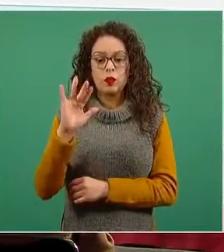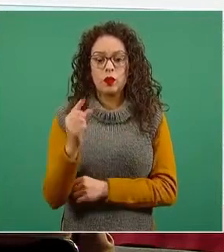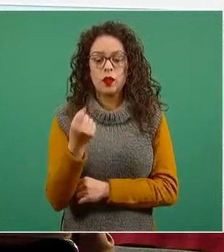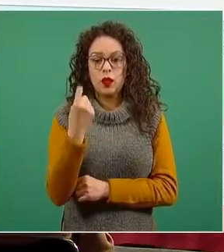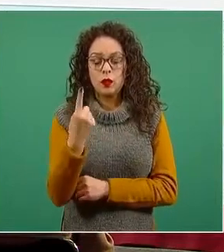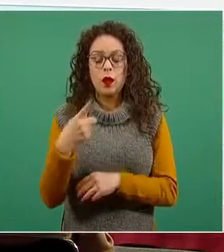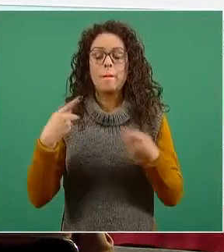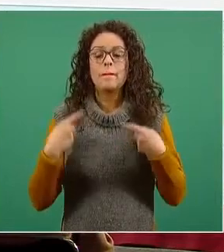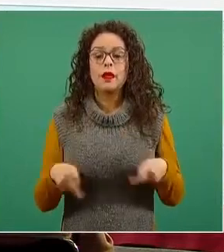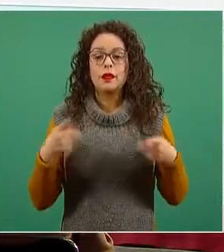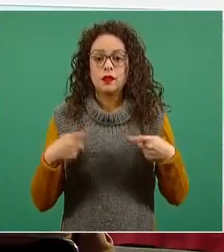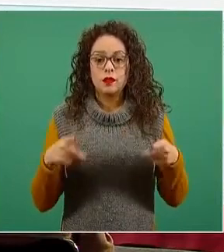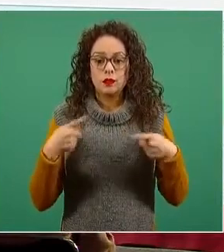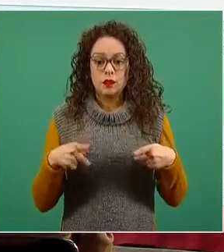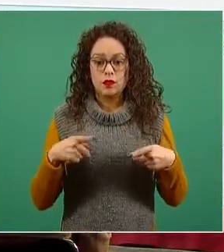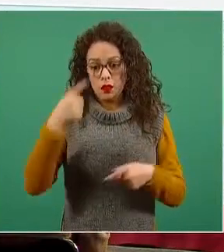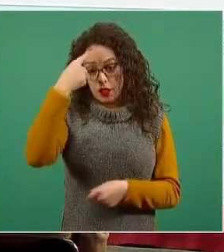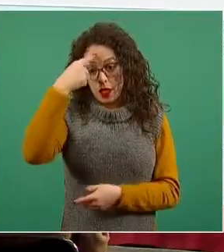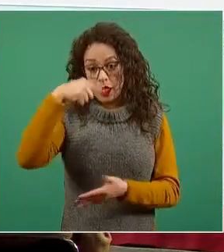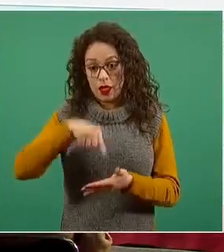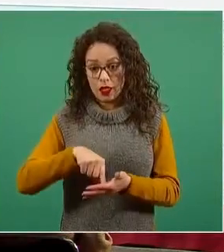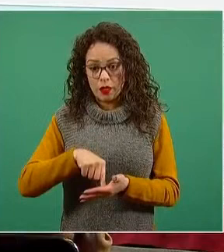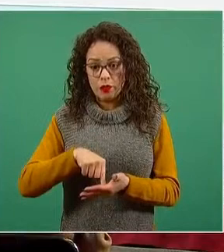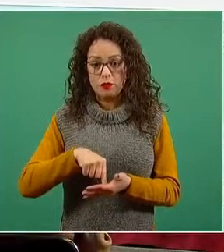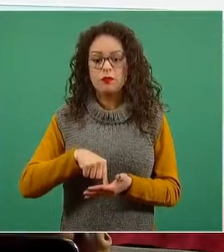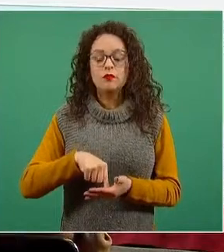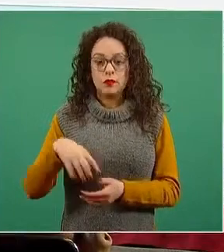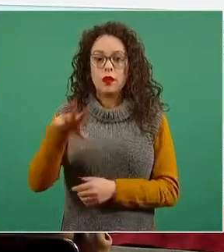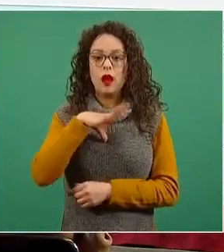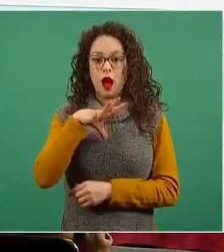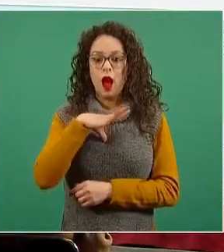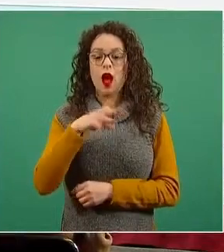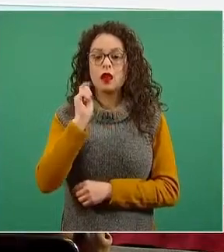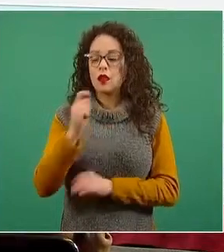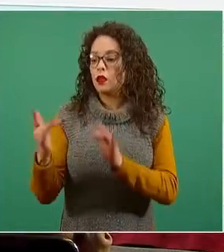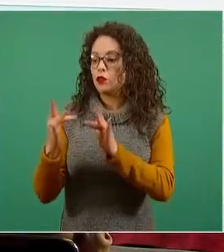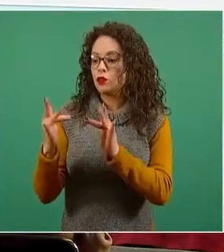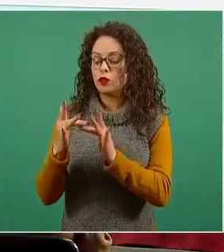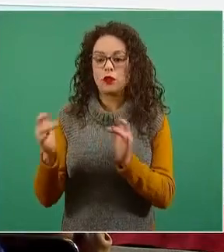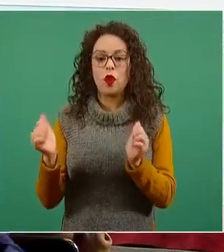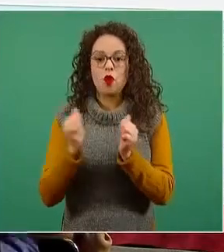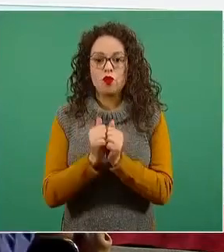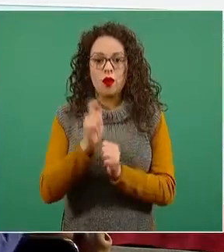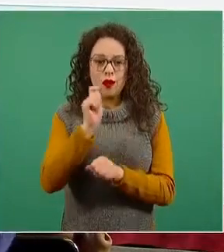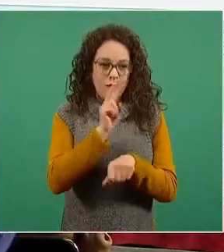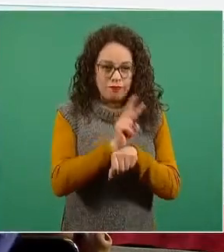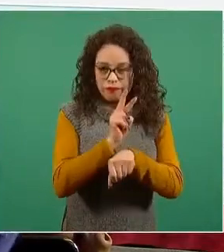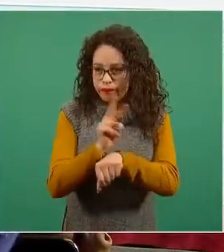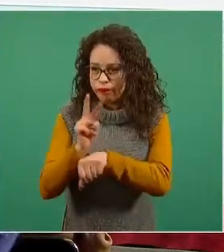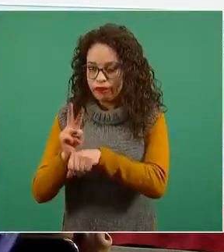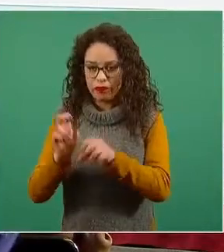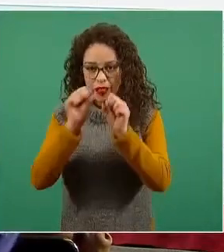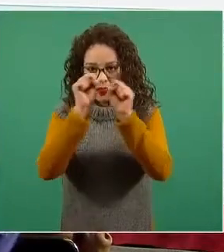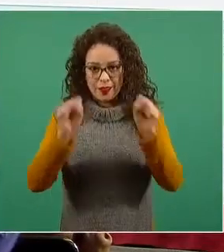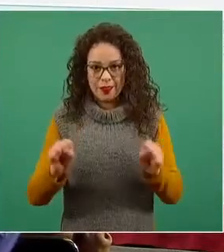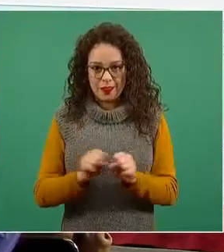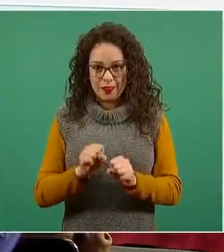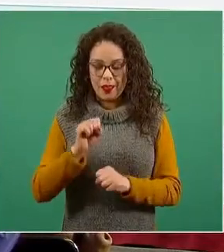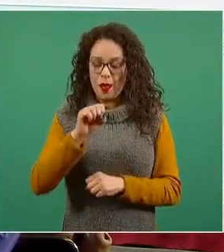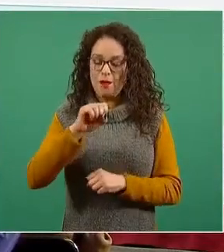1.764.051 personas que se estima han tenido contacto con el Sistema Nacional de Vigilancia Epidemiológica y